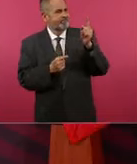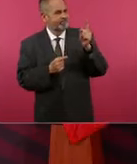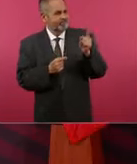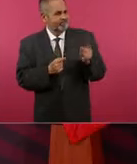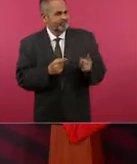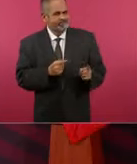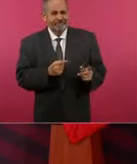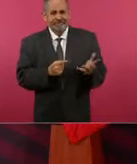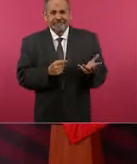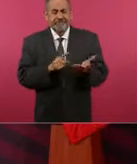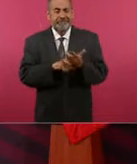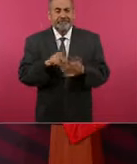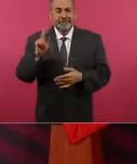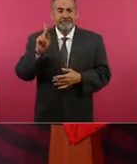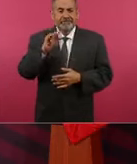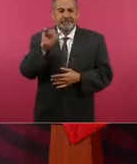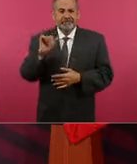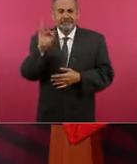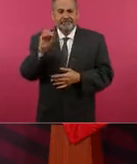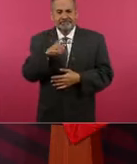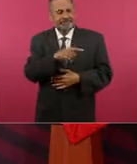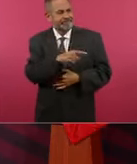en el Poder Judicial,